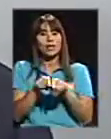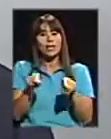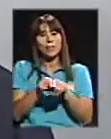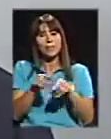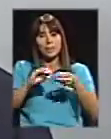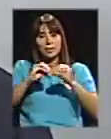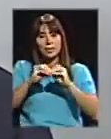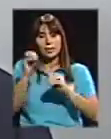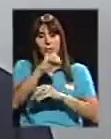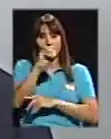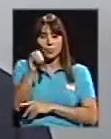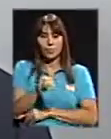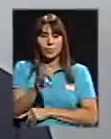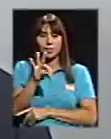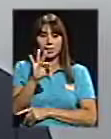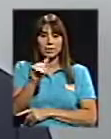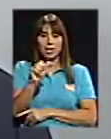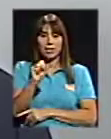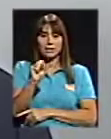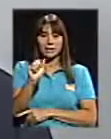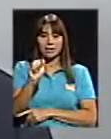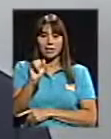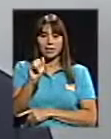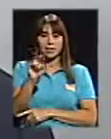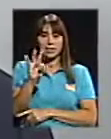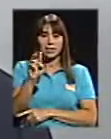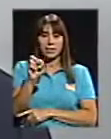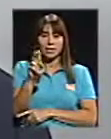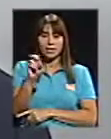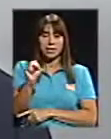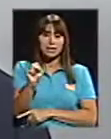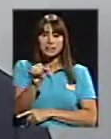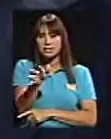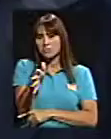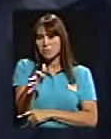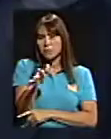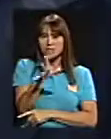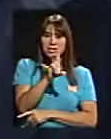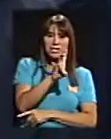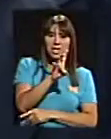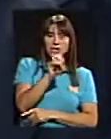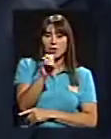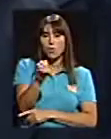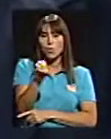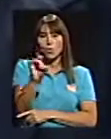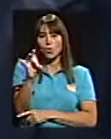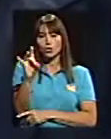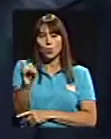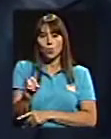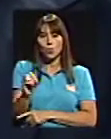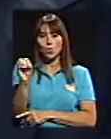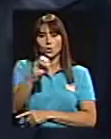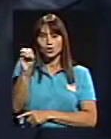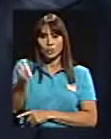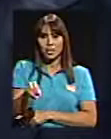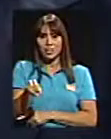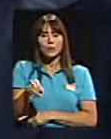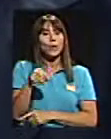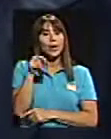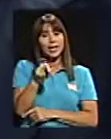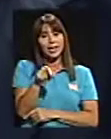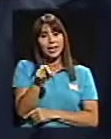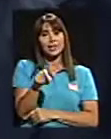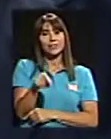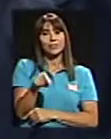el 6 y 7%, perdón, entre el 7 y el 8%. Ese nos parece que es